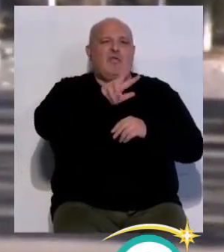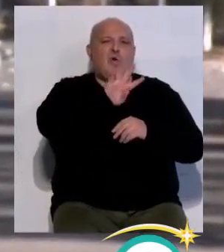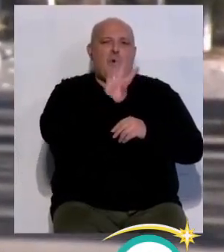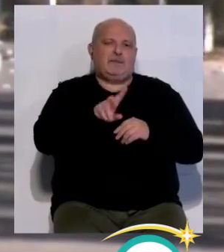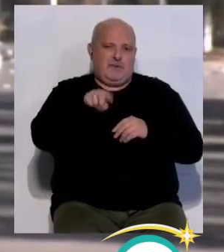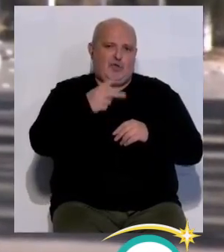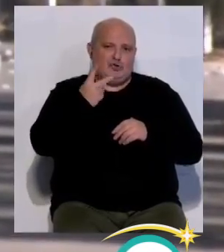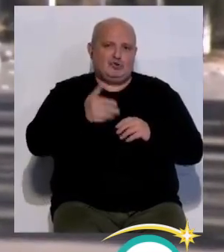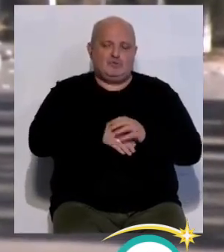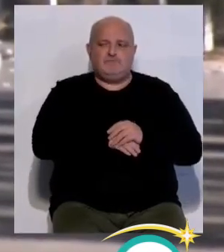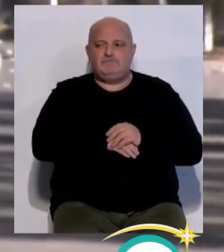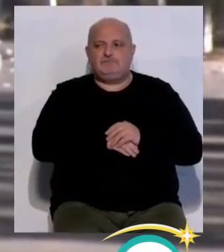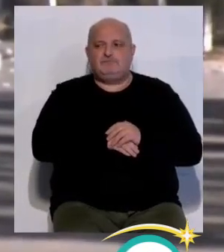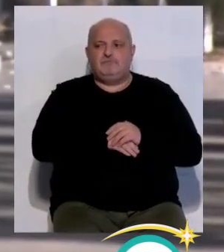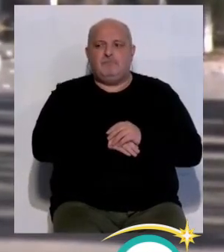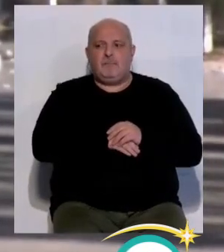Cuarta.